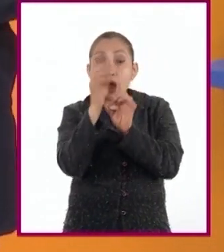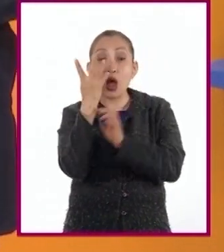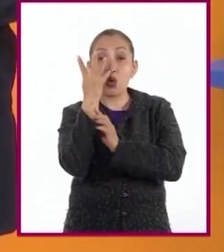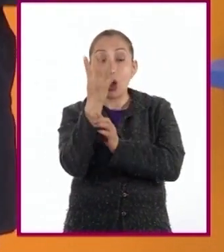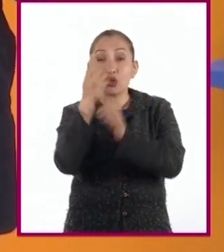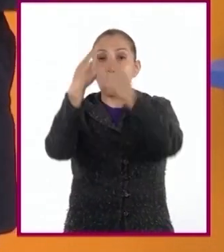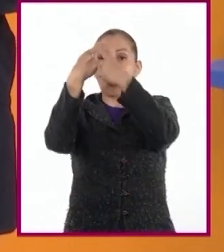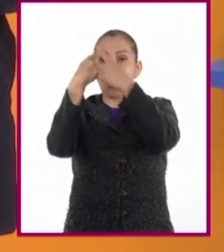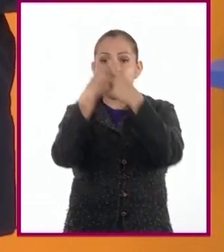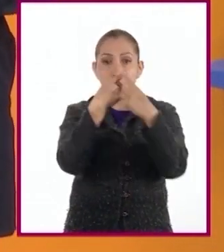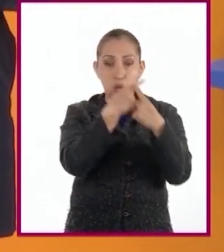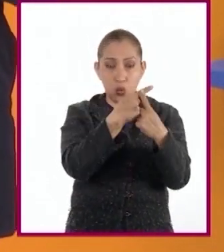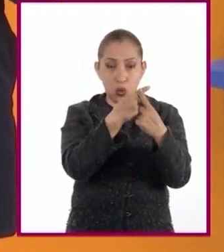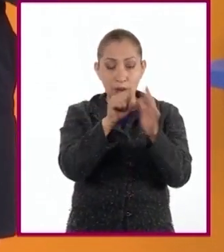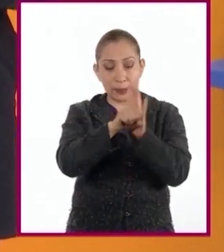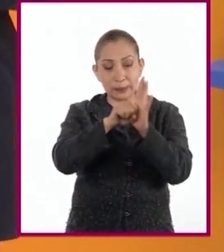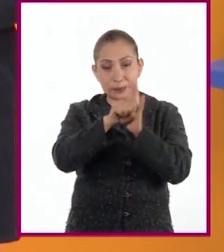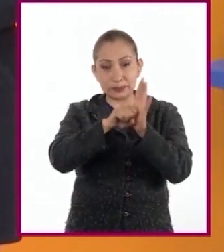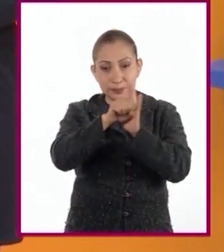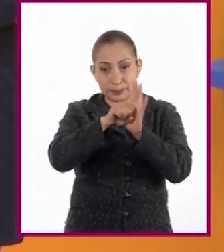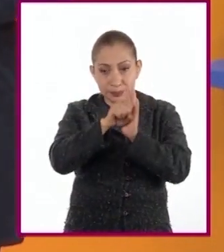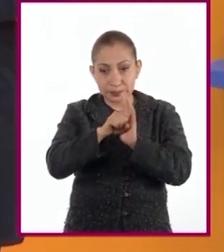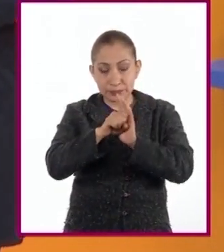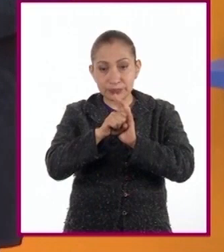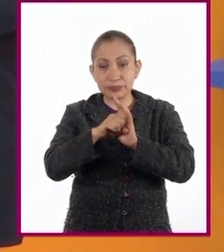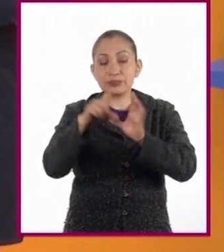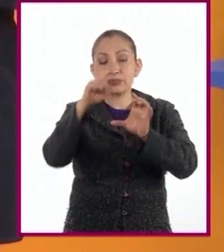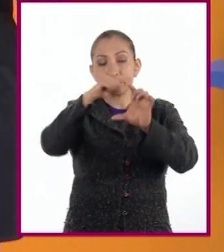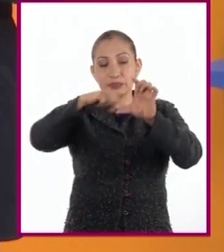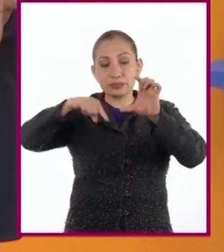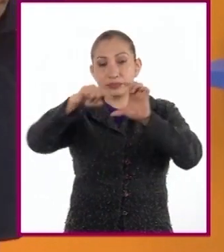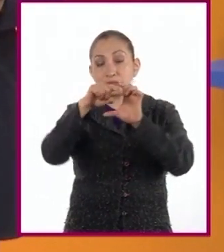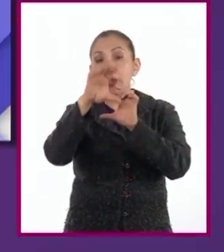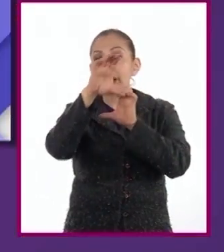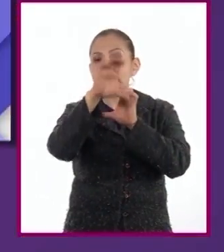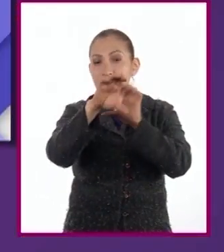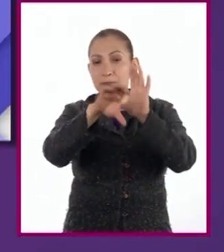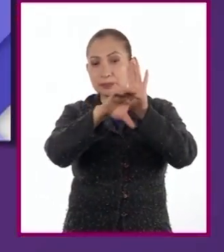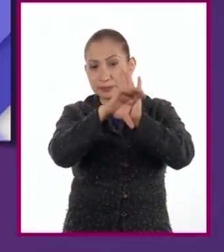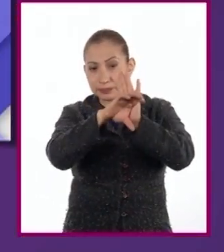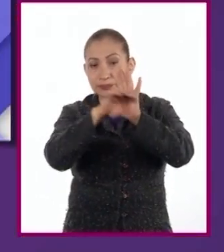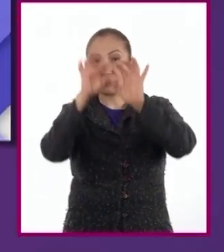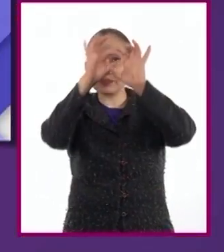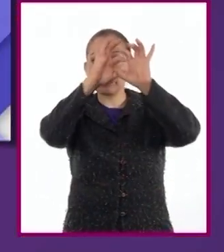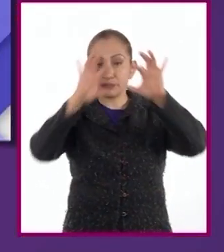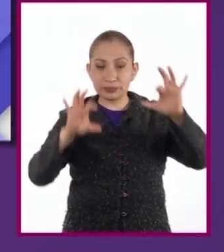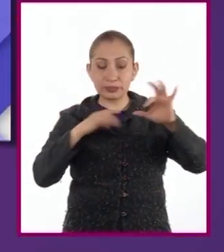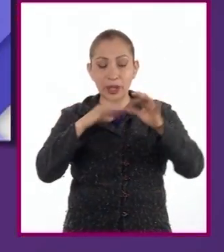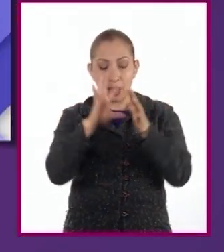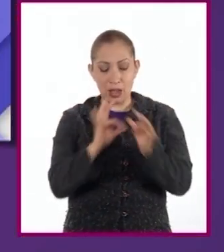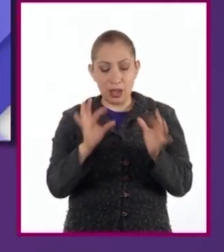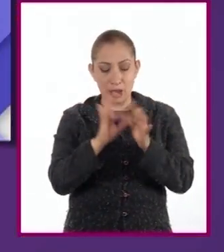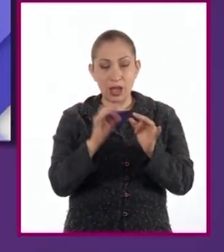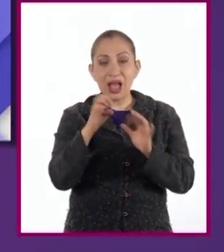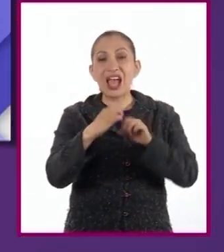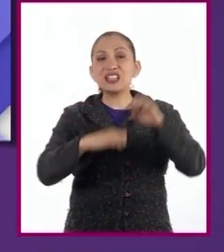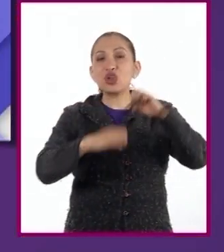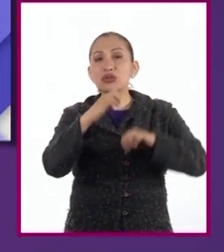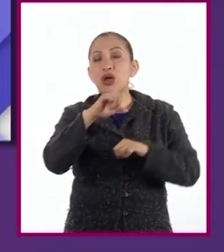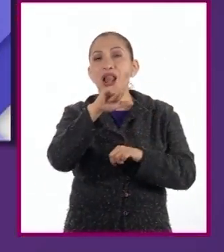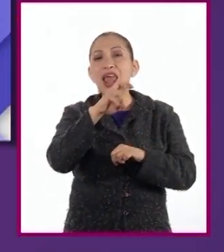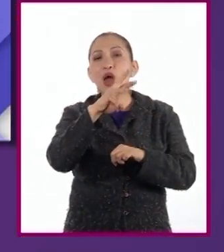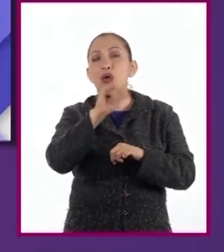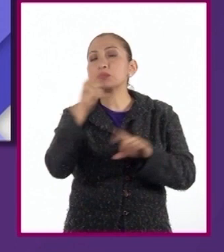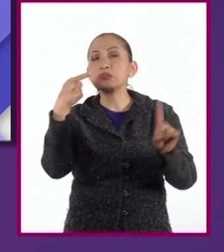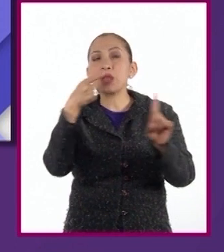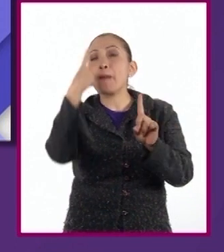4 cruces y péguenlas alrededor del círculo que representan al carbono e integren en su descripción de la estructura de Lewis con